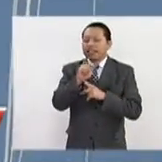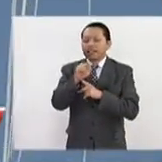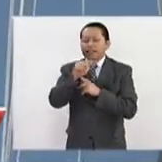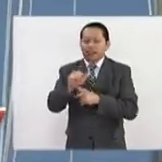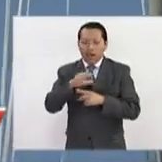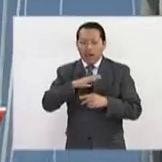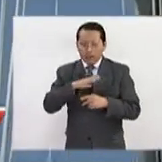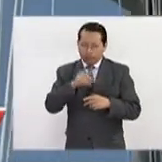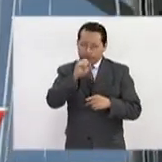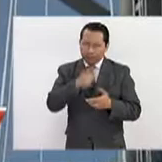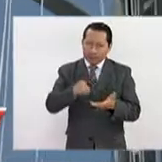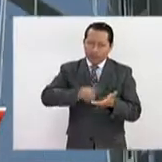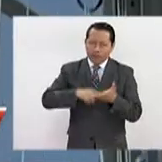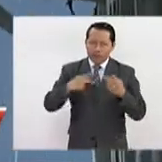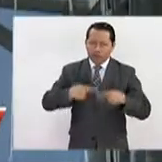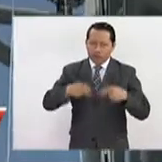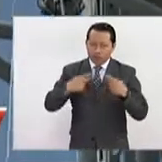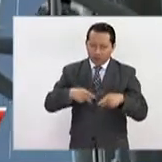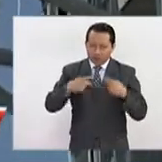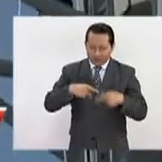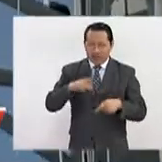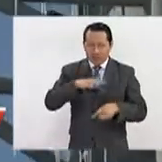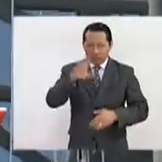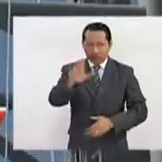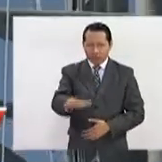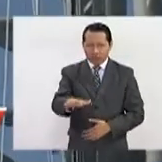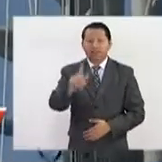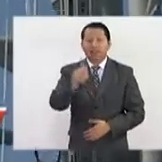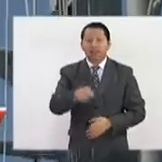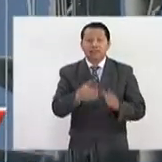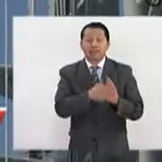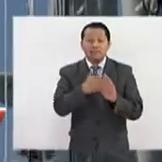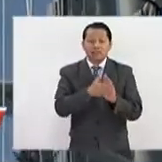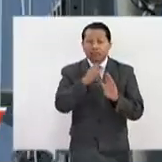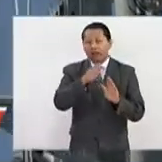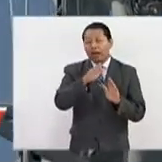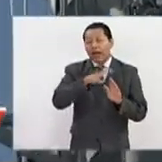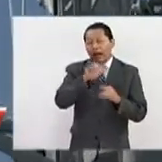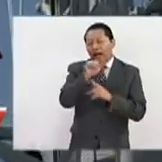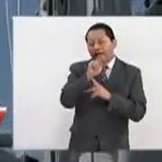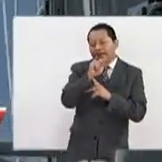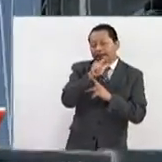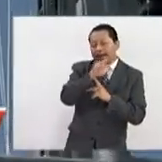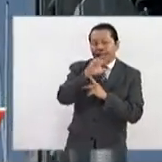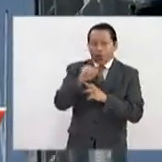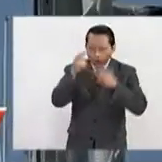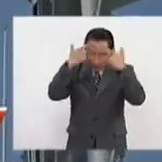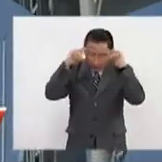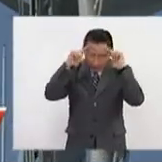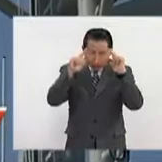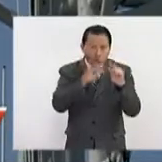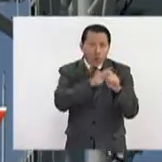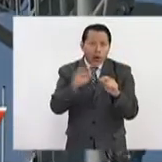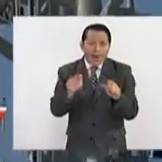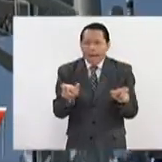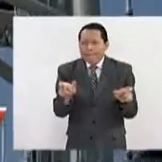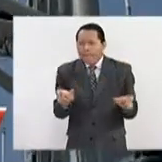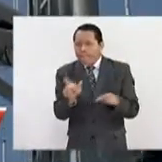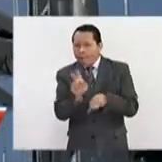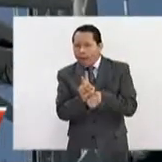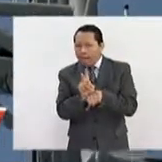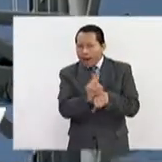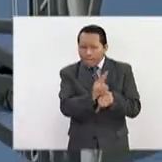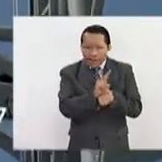a su tripulación. La patrulla costera fue construida en el astillero de la Marina y va a realizar operaciones de vigilancia,